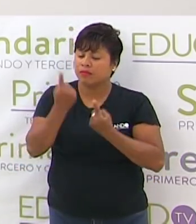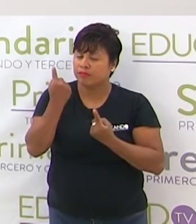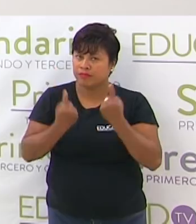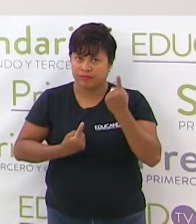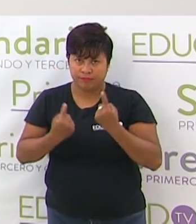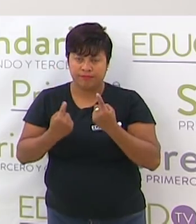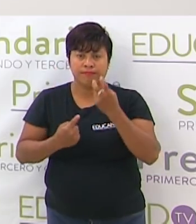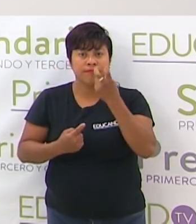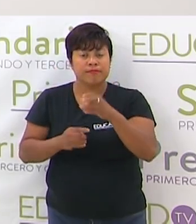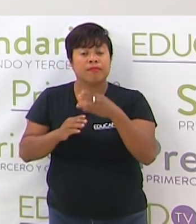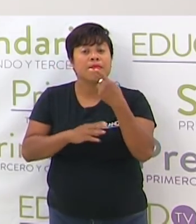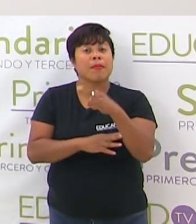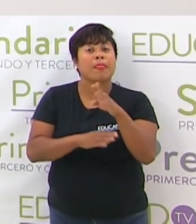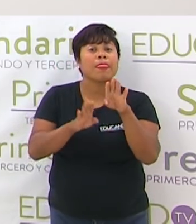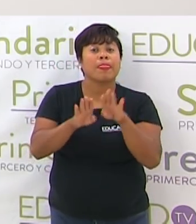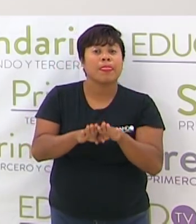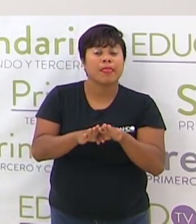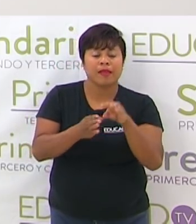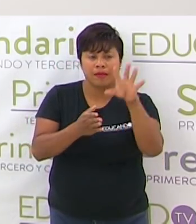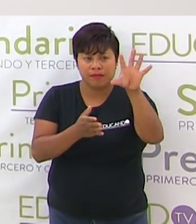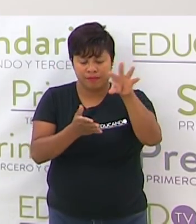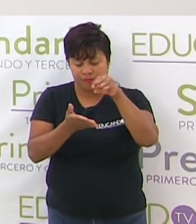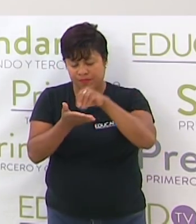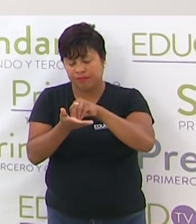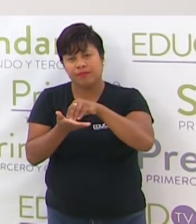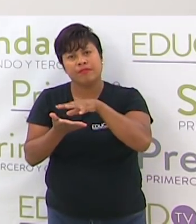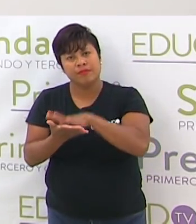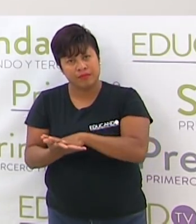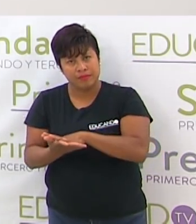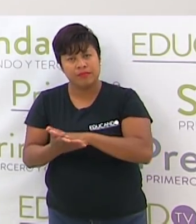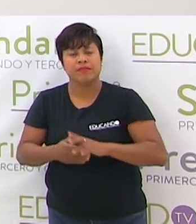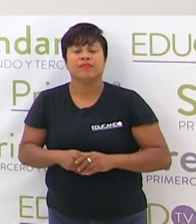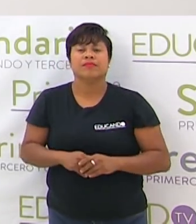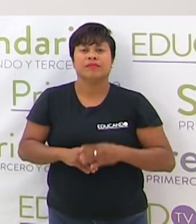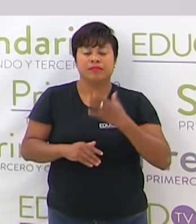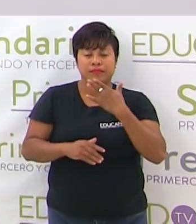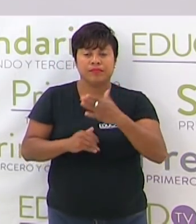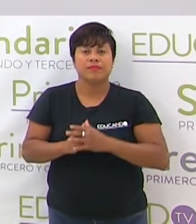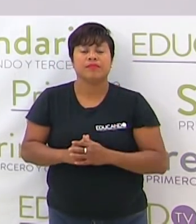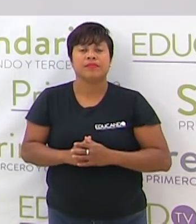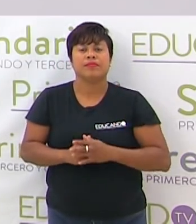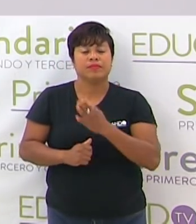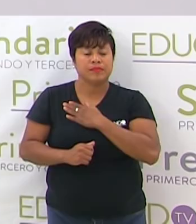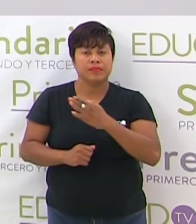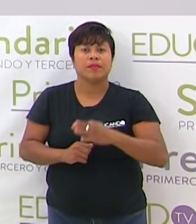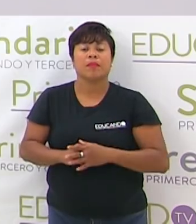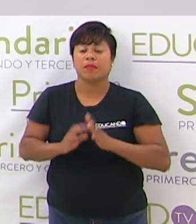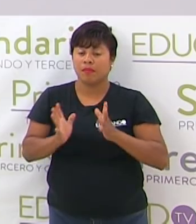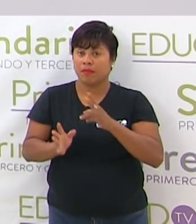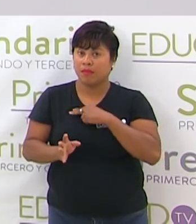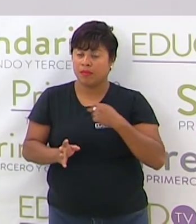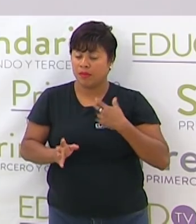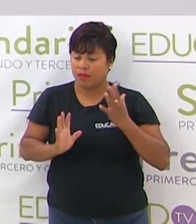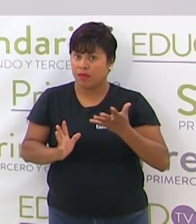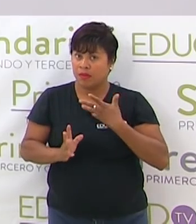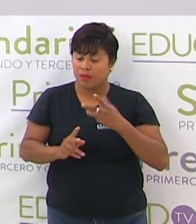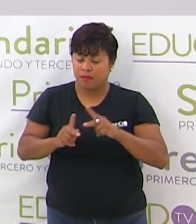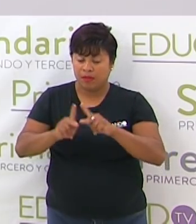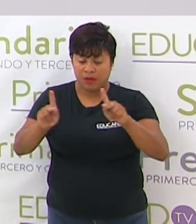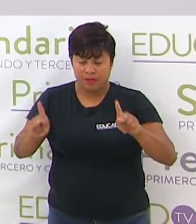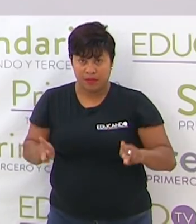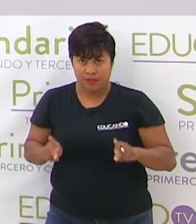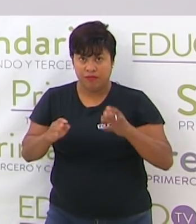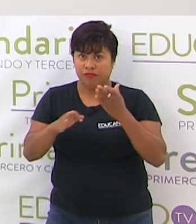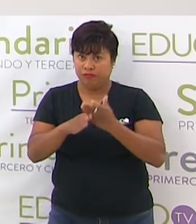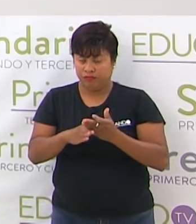alguna duda. Eso se le llama ¿cómo? Tomar notas, ¿sí? Muy bien. Bueno, ya obtuvimos el perímetro de